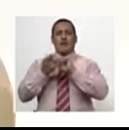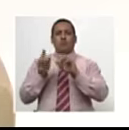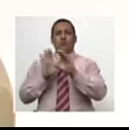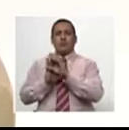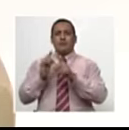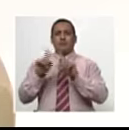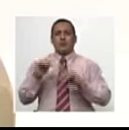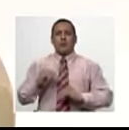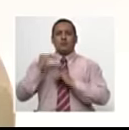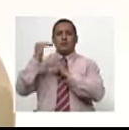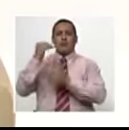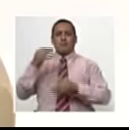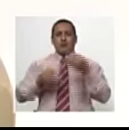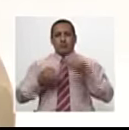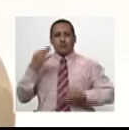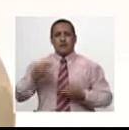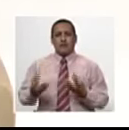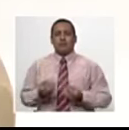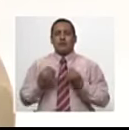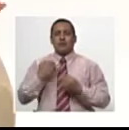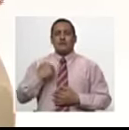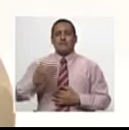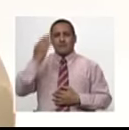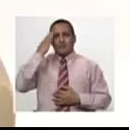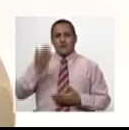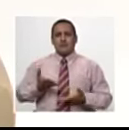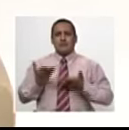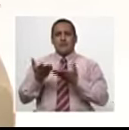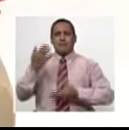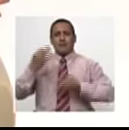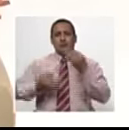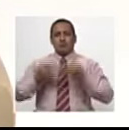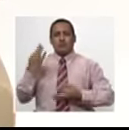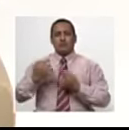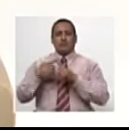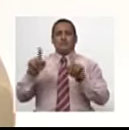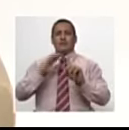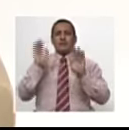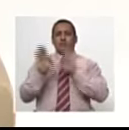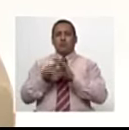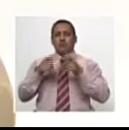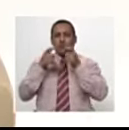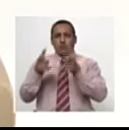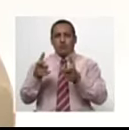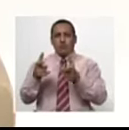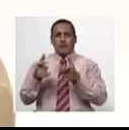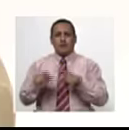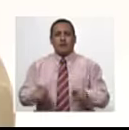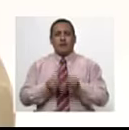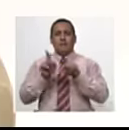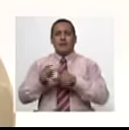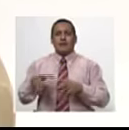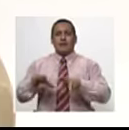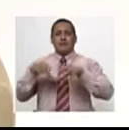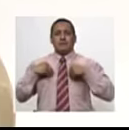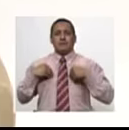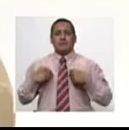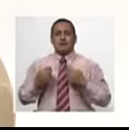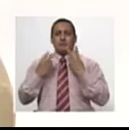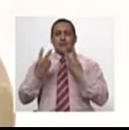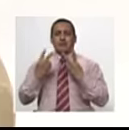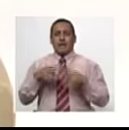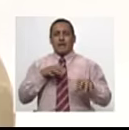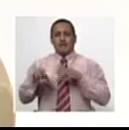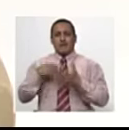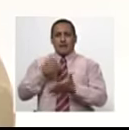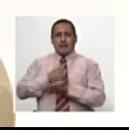constitucional, pero sí a nivel presupuestal, ¿no? Porque entonces habría que asignar un presupuesto distinto a la Contraloría que le permita justamente hacer